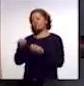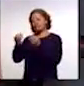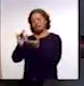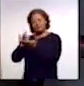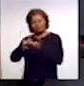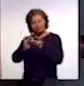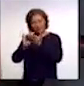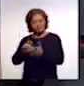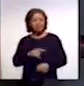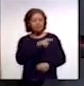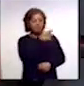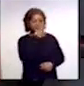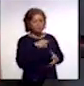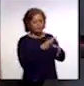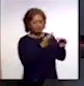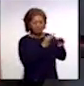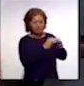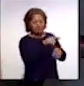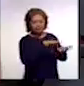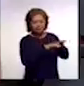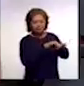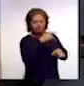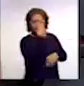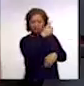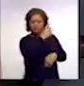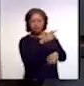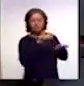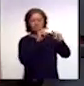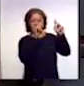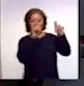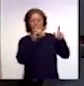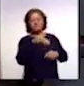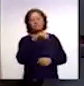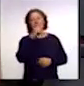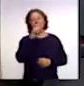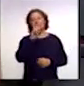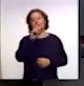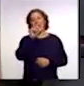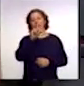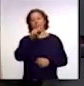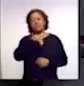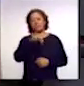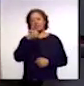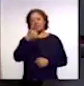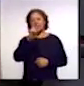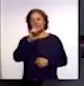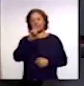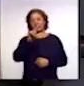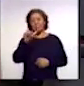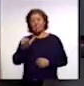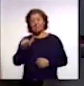del trabajo que estás haciendo aquí en la scala daniela suárez aguilar meeting universe que estuvo aquí acompañando muchas gracias